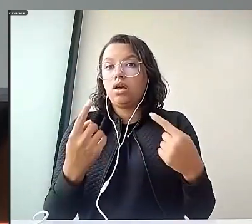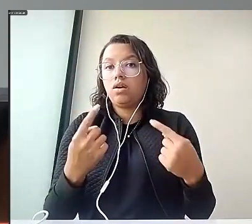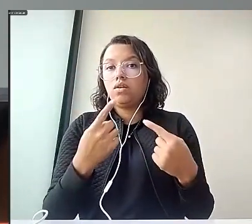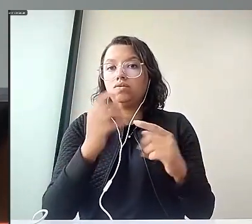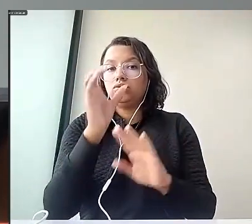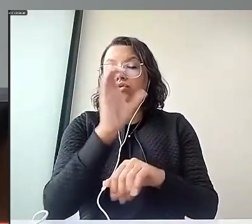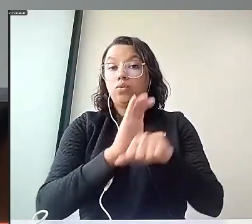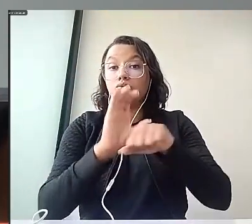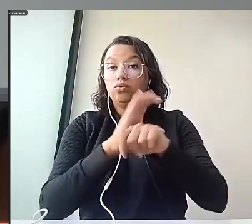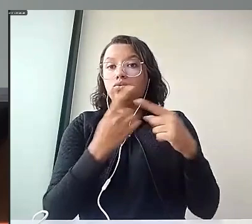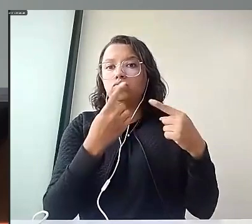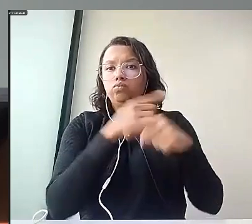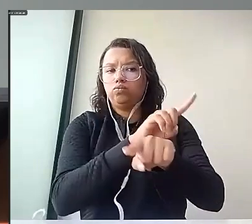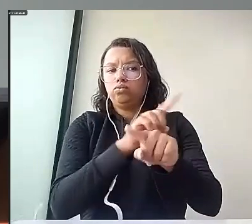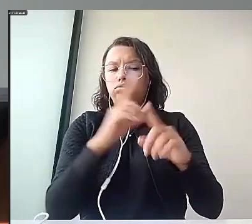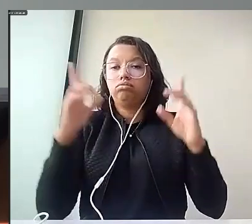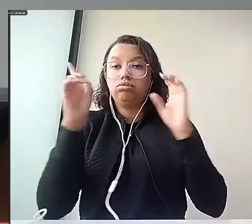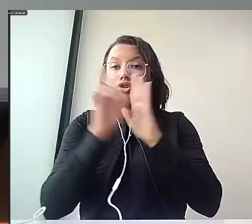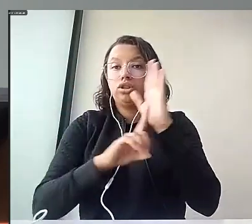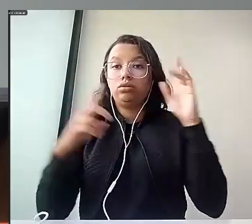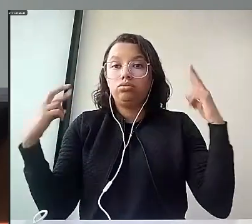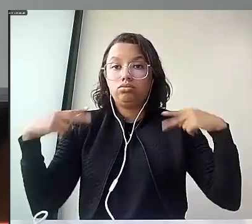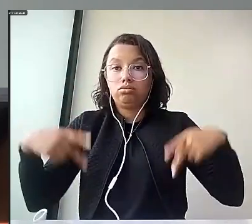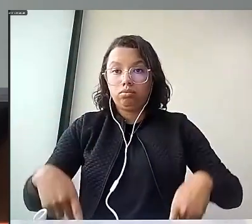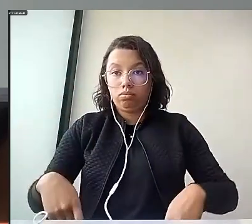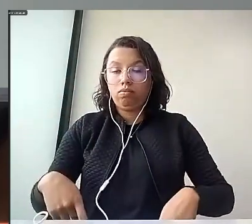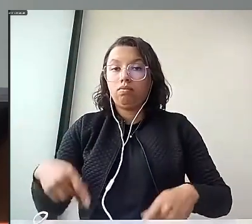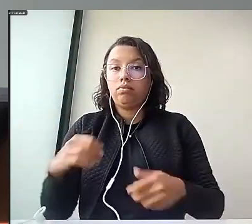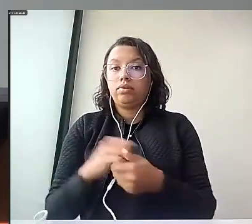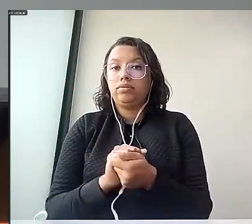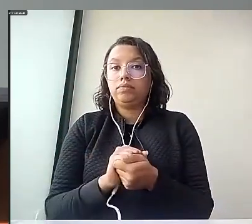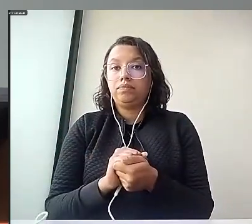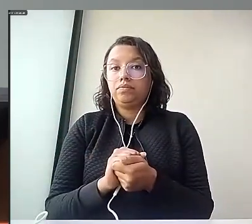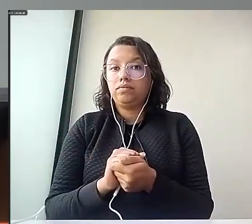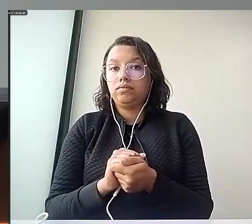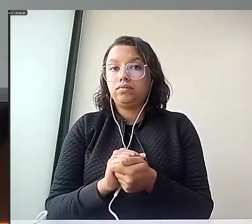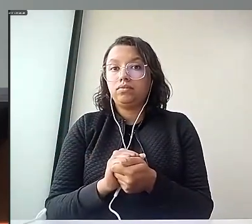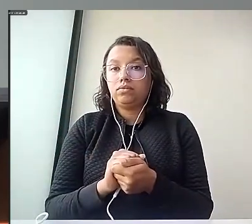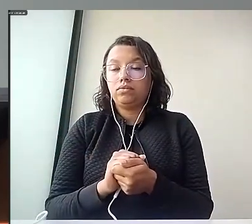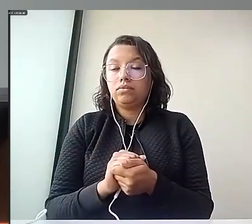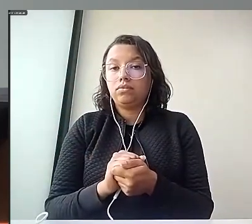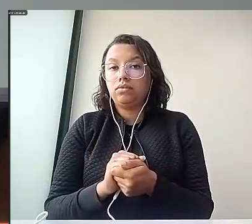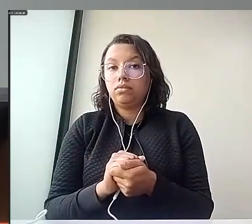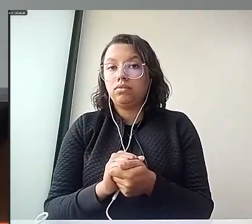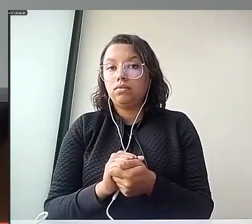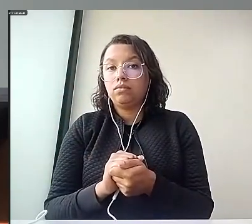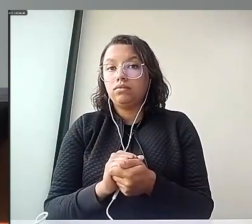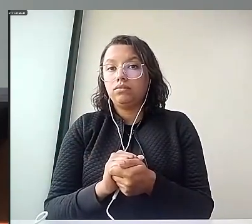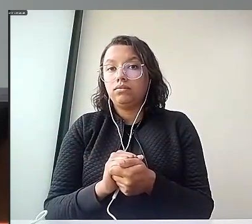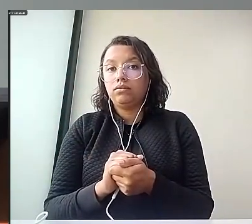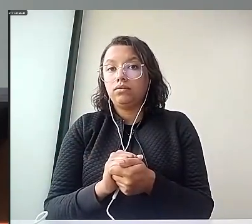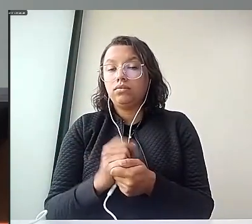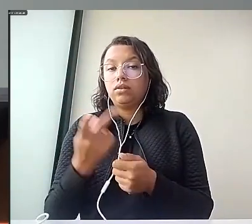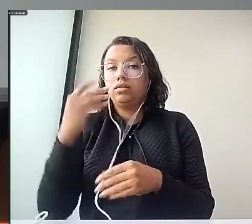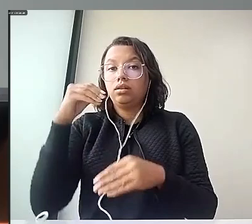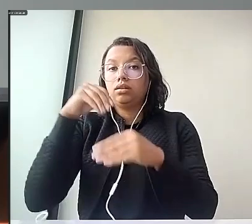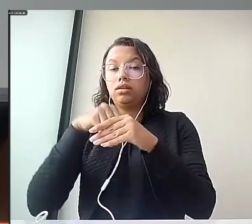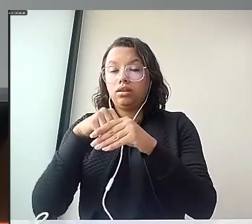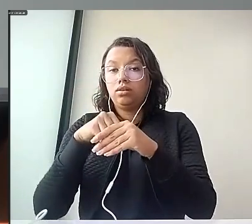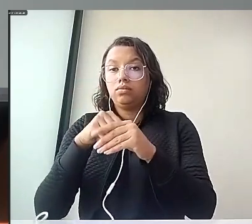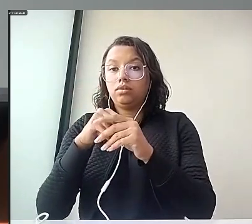derechos humanos. Y hay un patrimonio irreemplazable que es el de la Declaración de Derechos Humanos